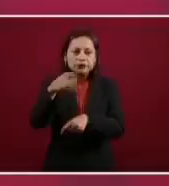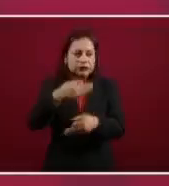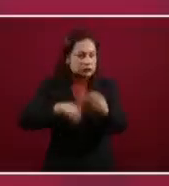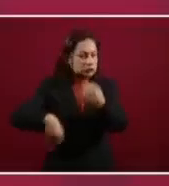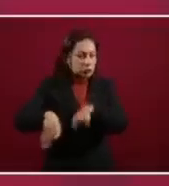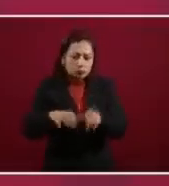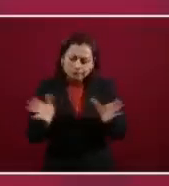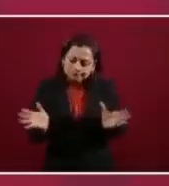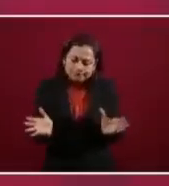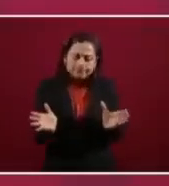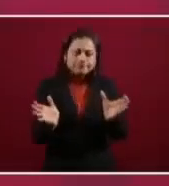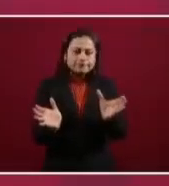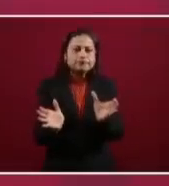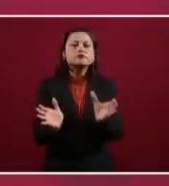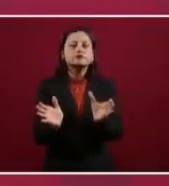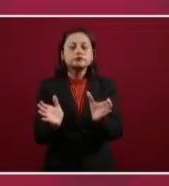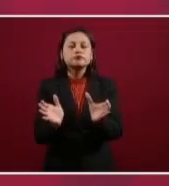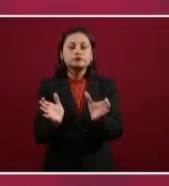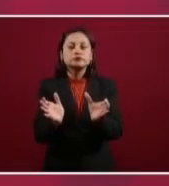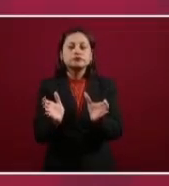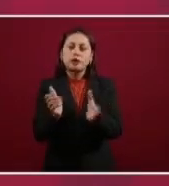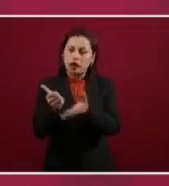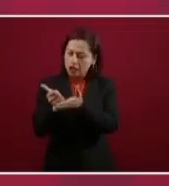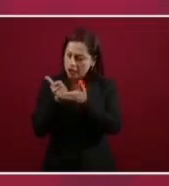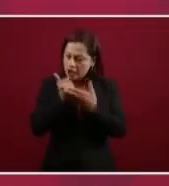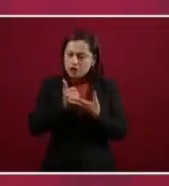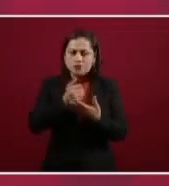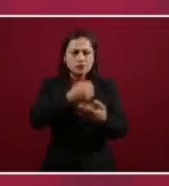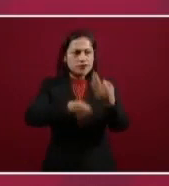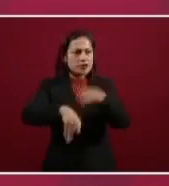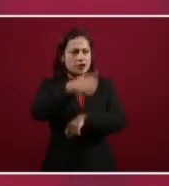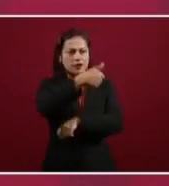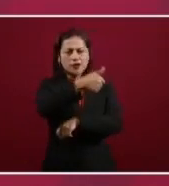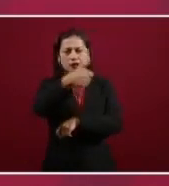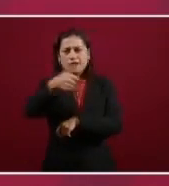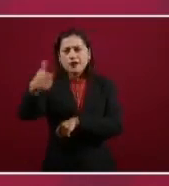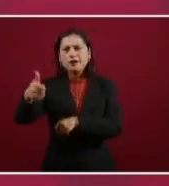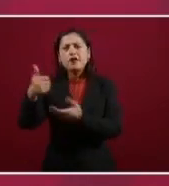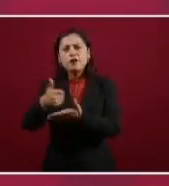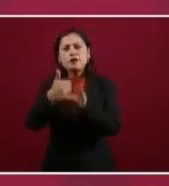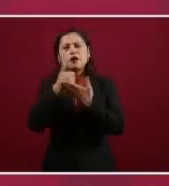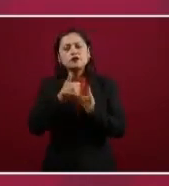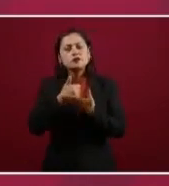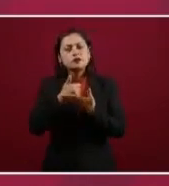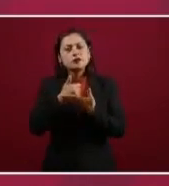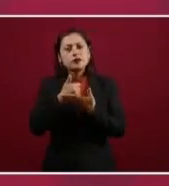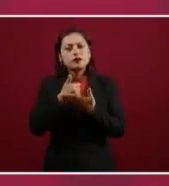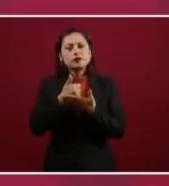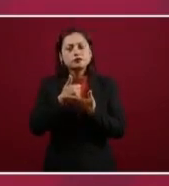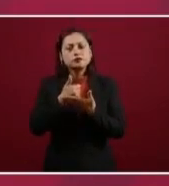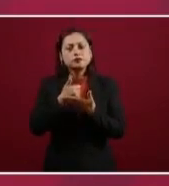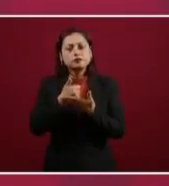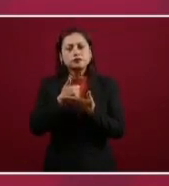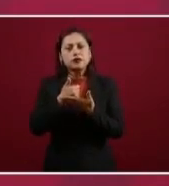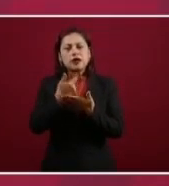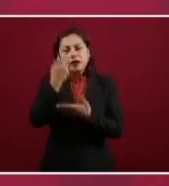no vamos a permitir que se instale la frase colonial